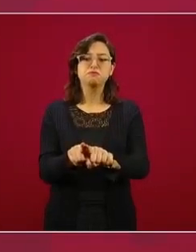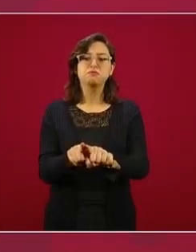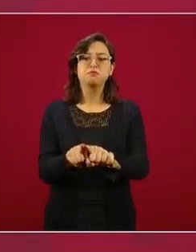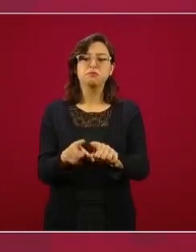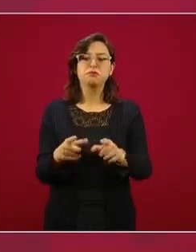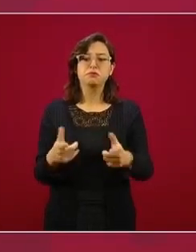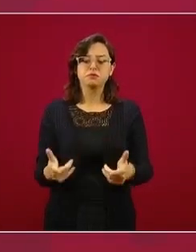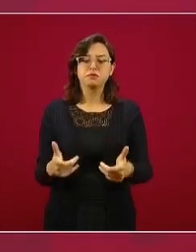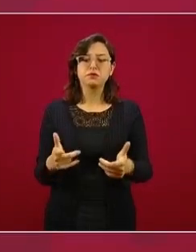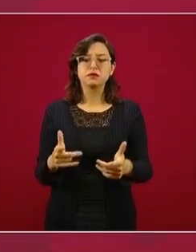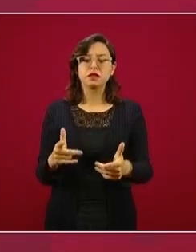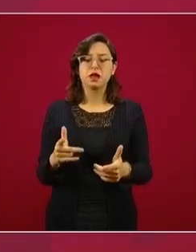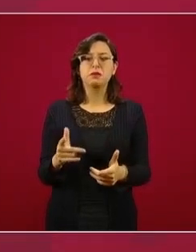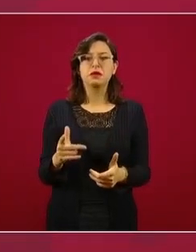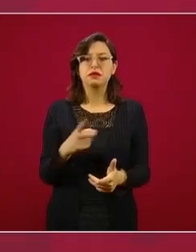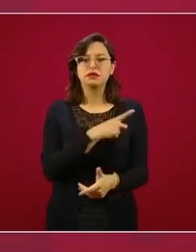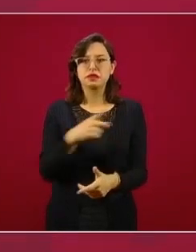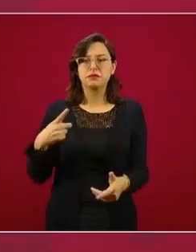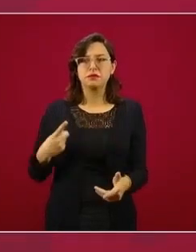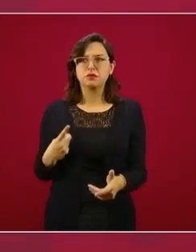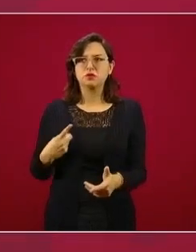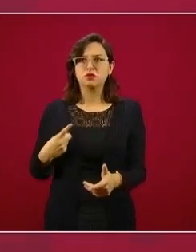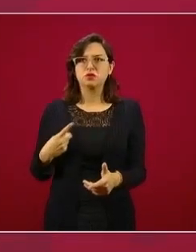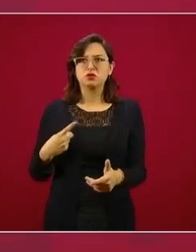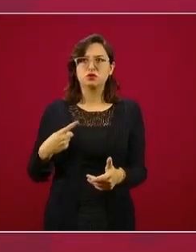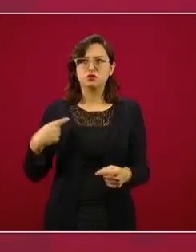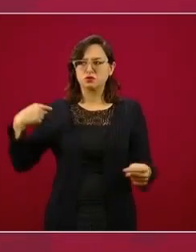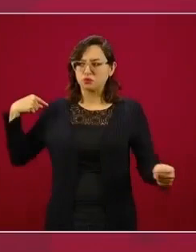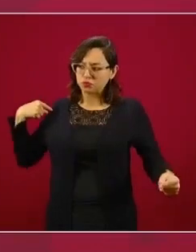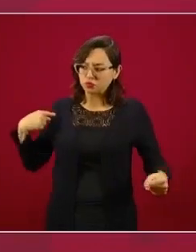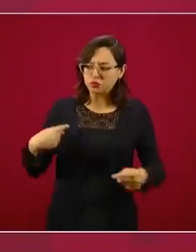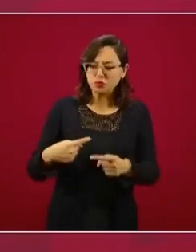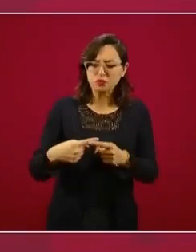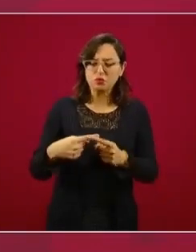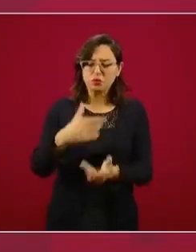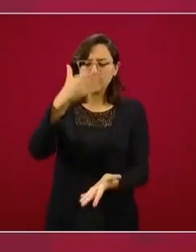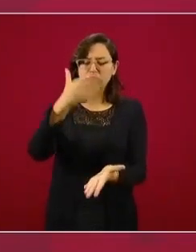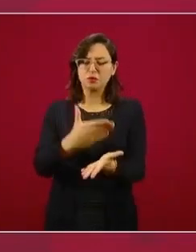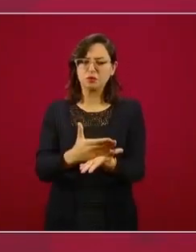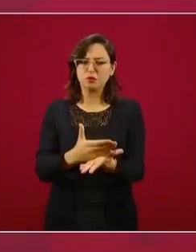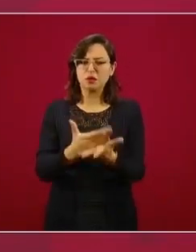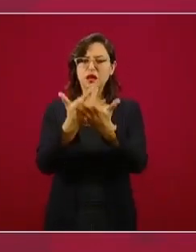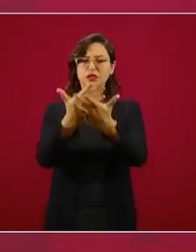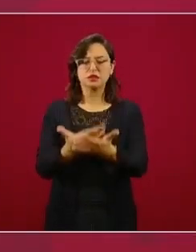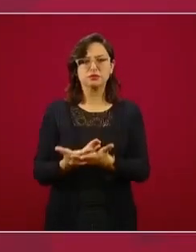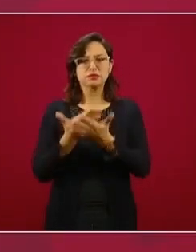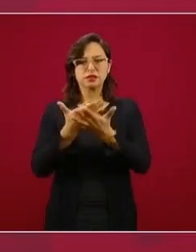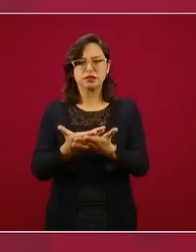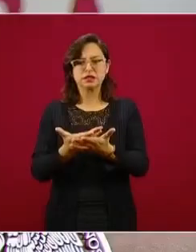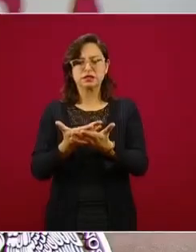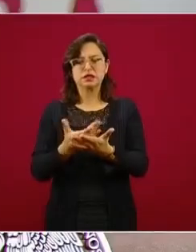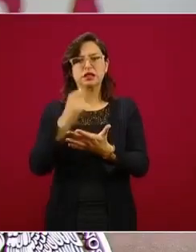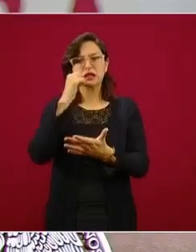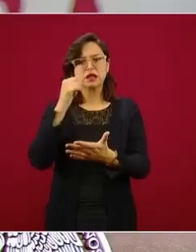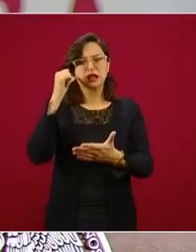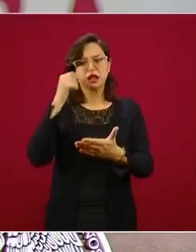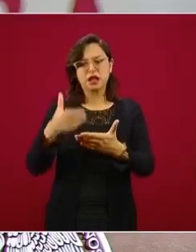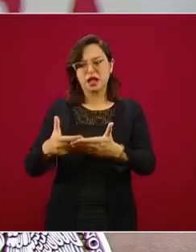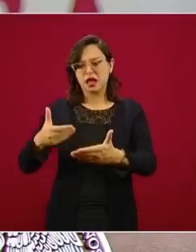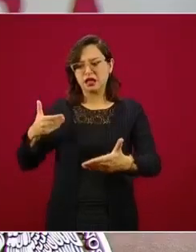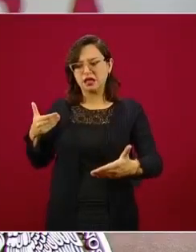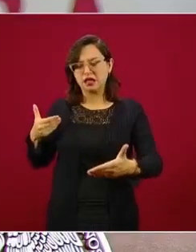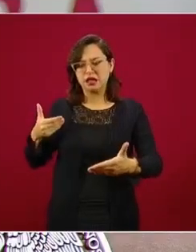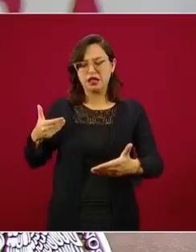alto en el camino, el que hemos señalado, el ayer o el antes y el